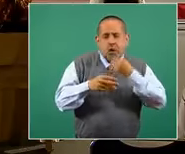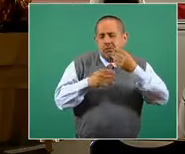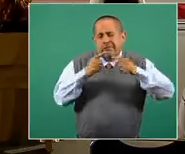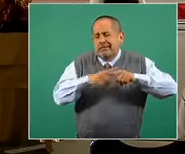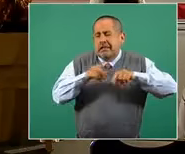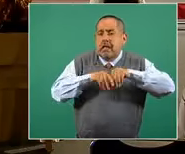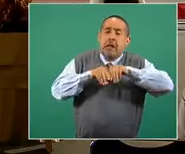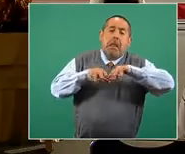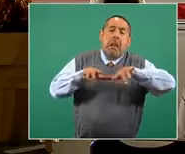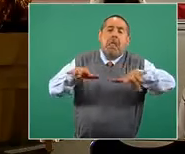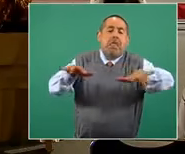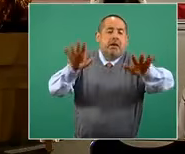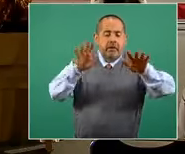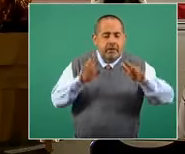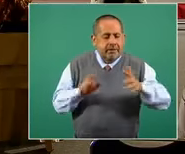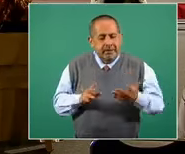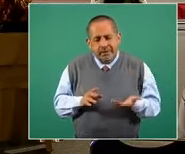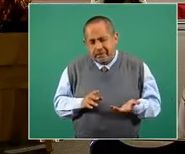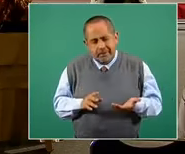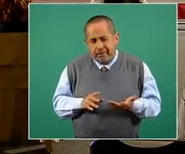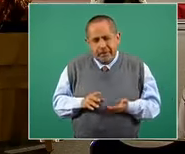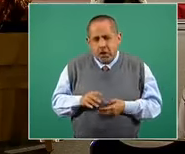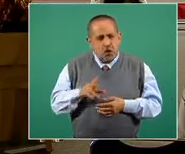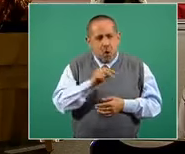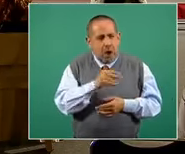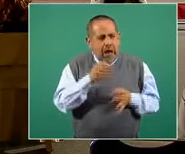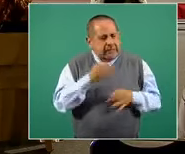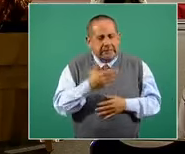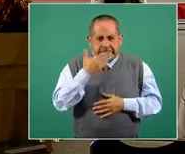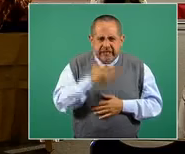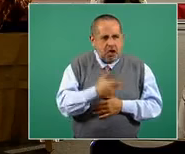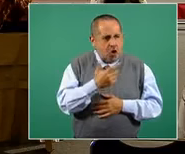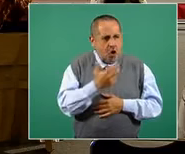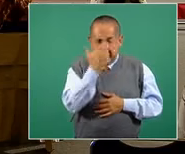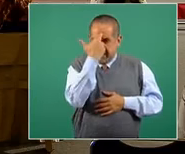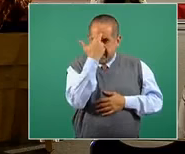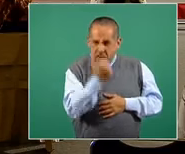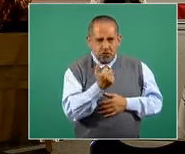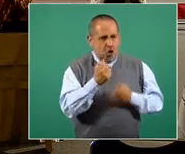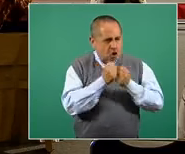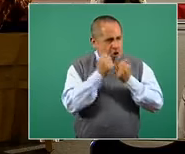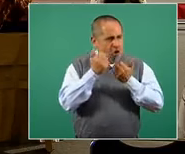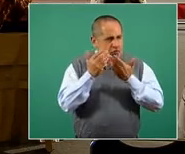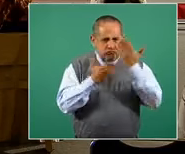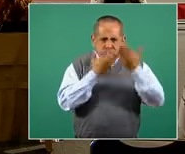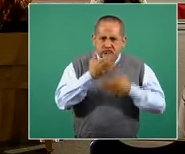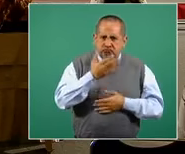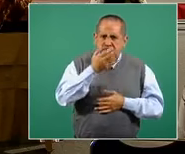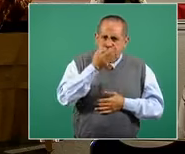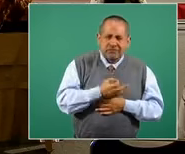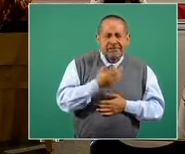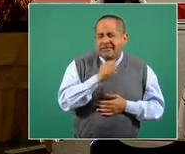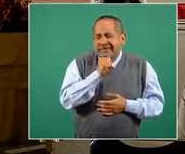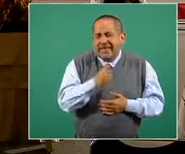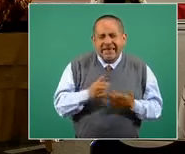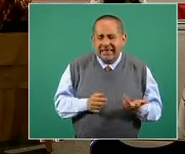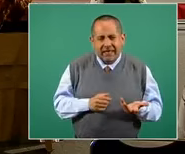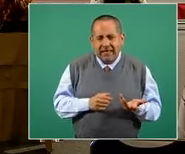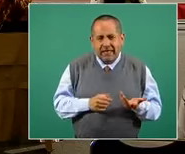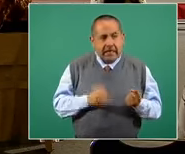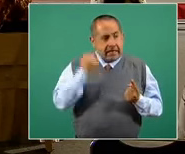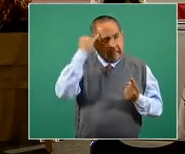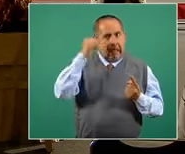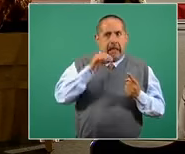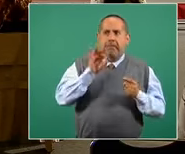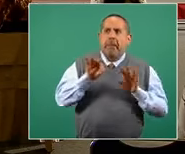otros, no sean tan consistentes o tengan cierto grado de modificación respecto a la idea